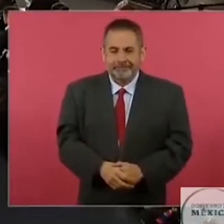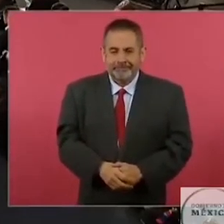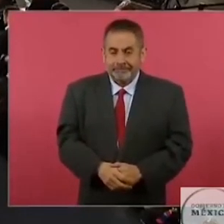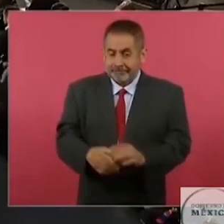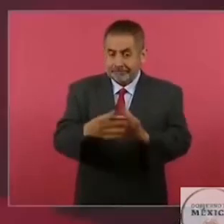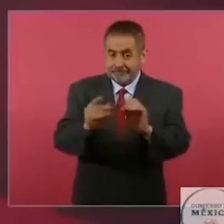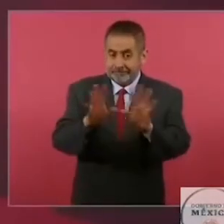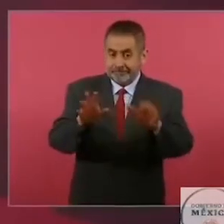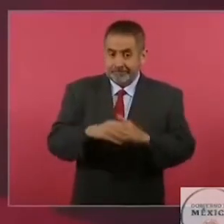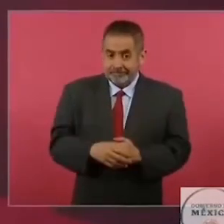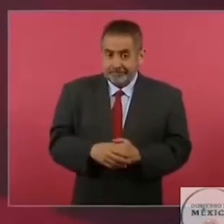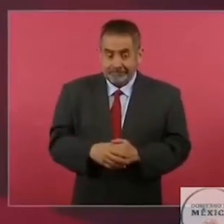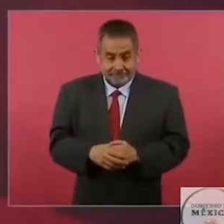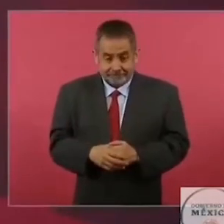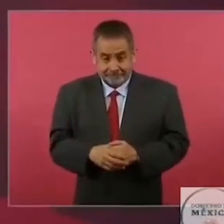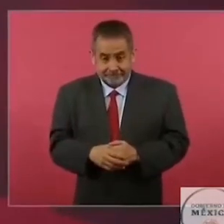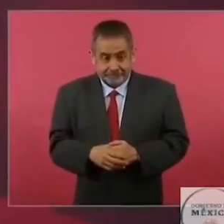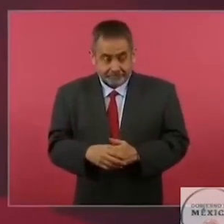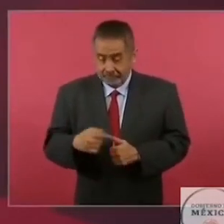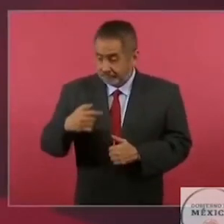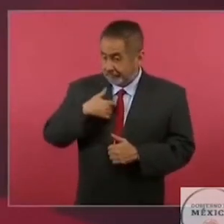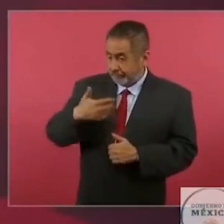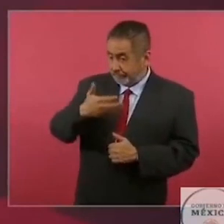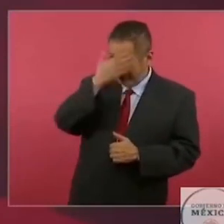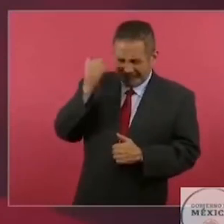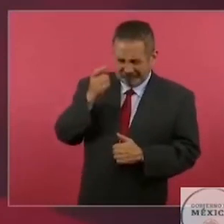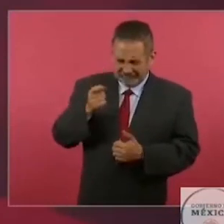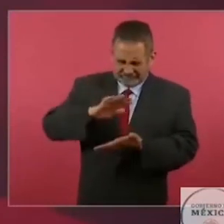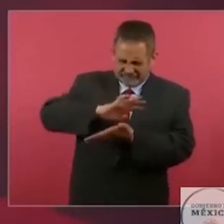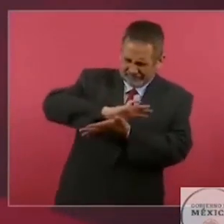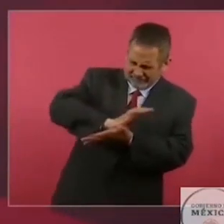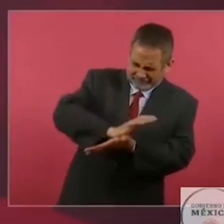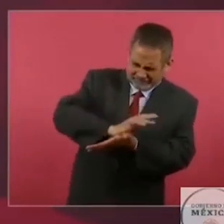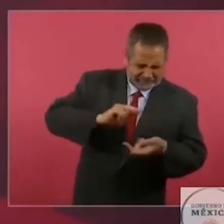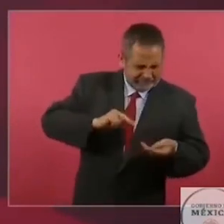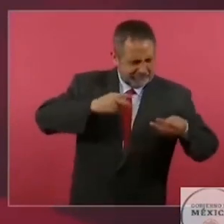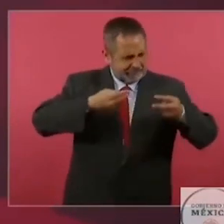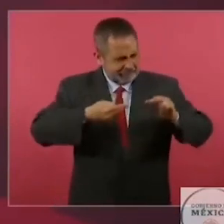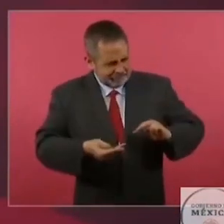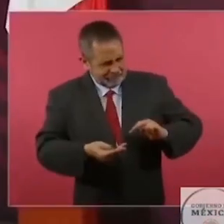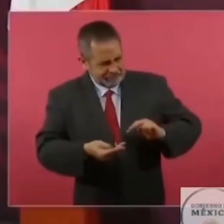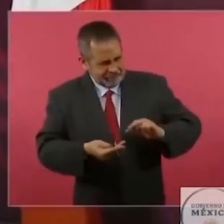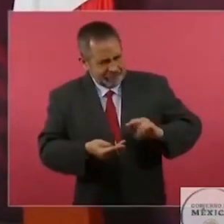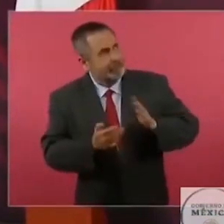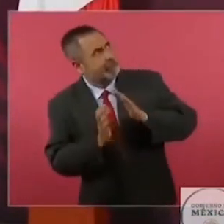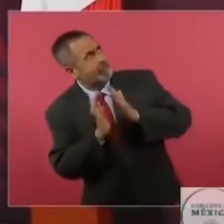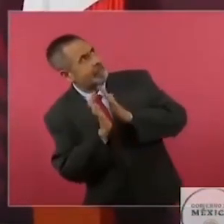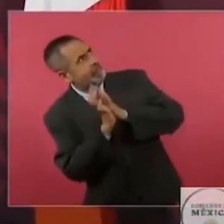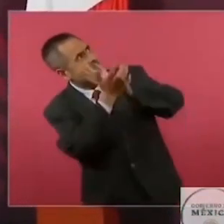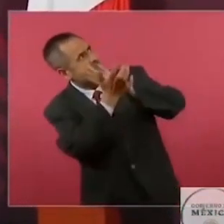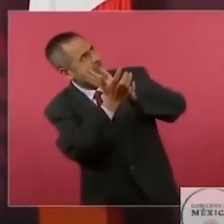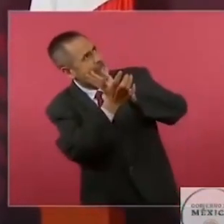aclarar que no sabía yo que había discriminación inversa. Es nuevo para mí